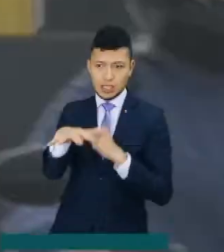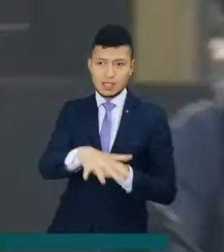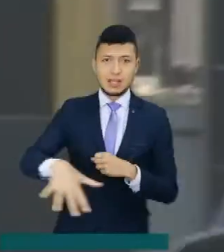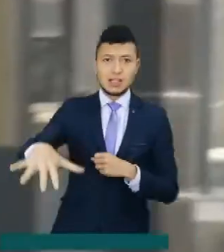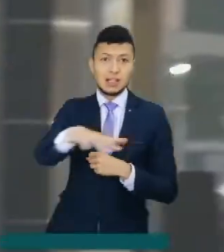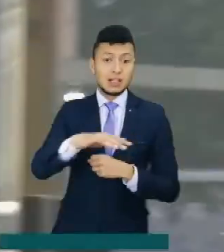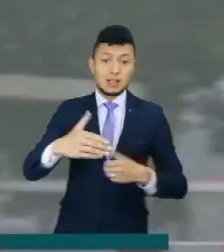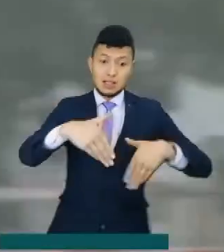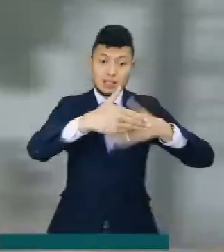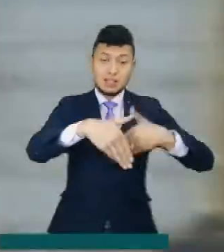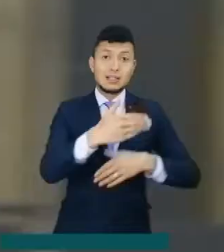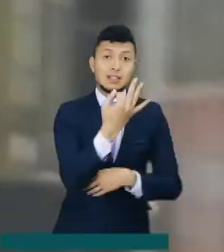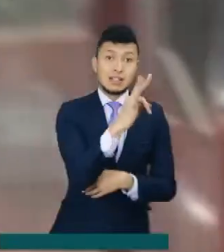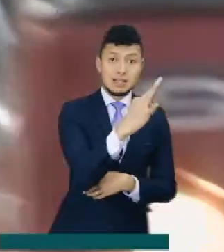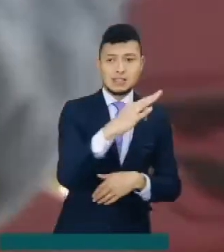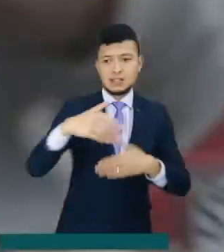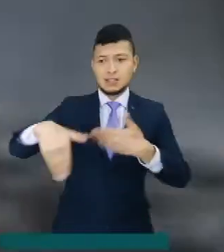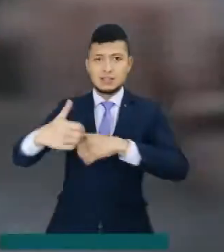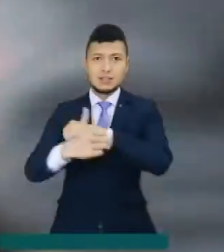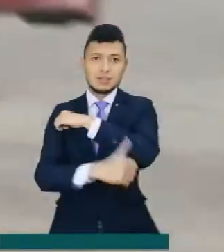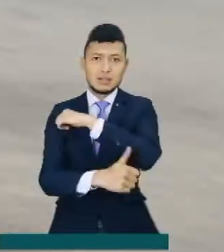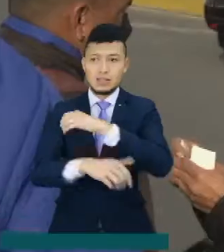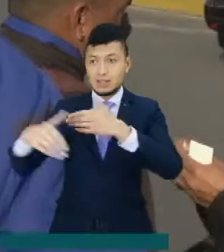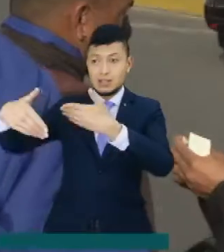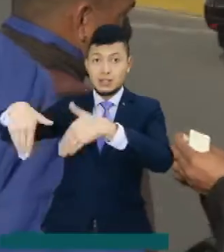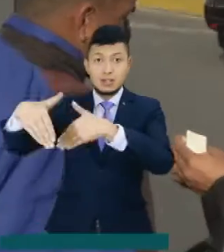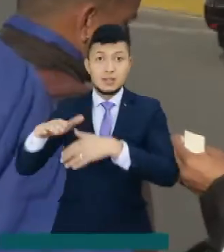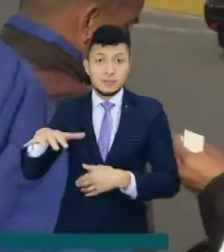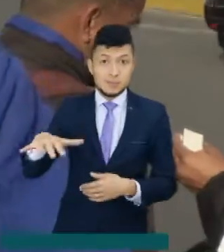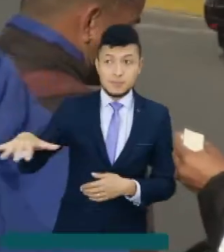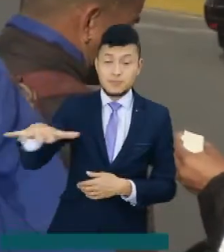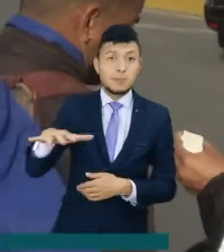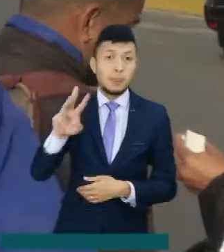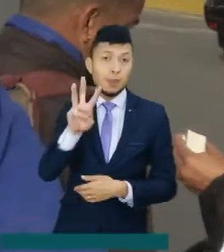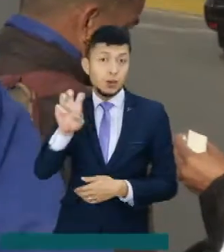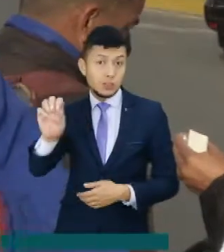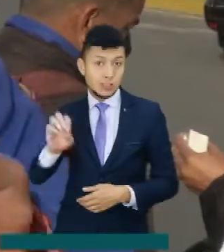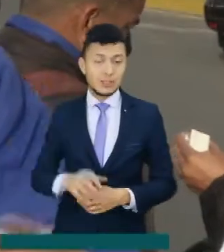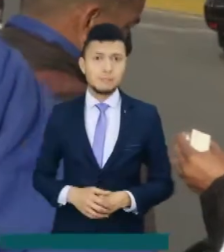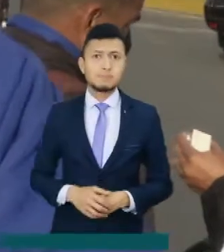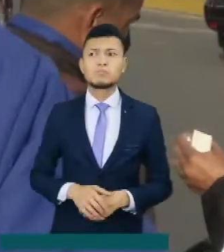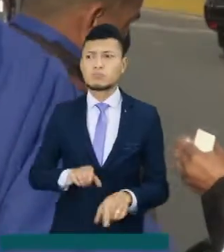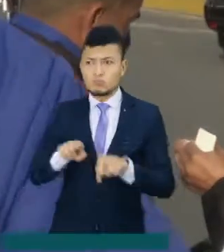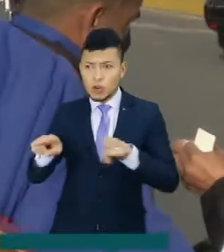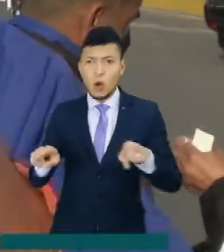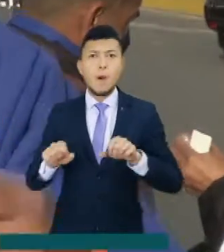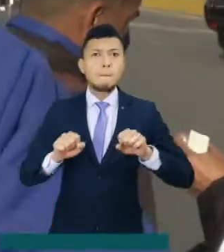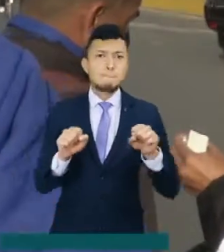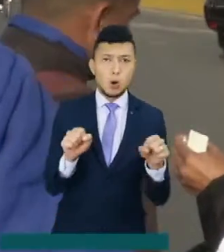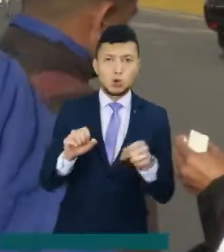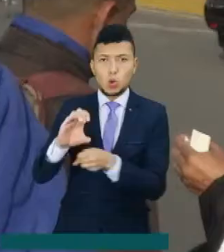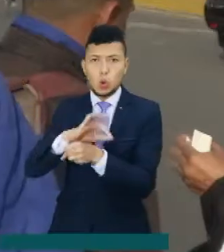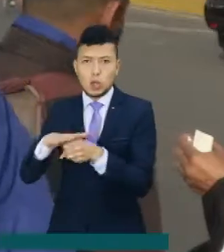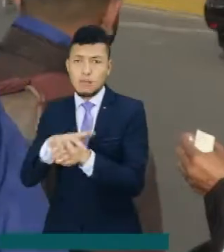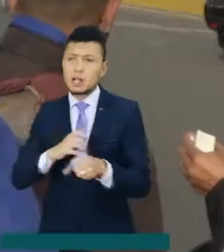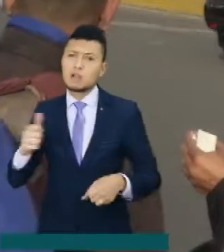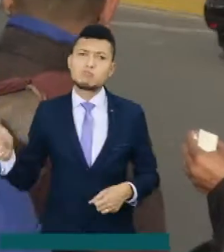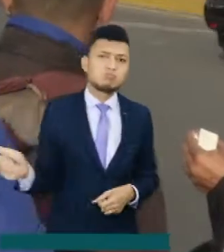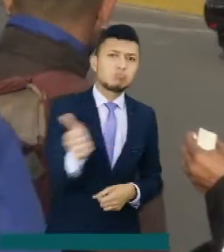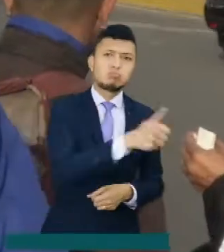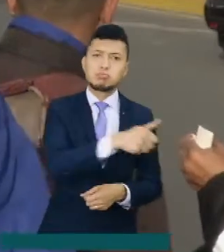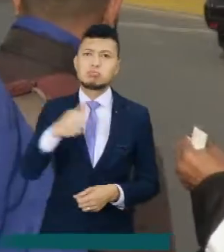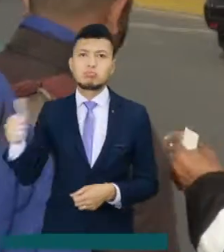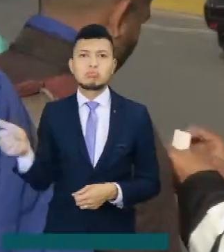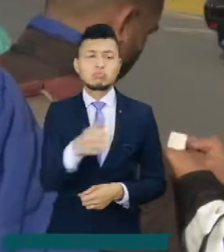calle 13 y la autopista sur. Más de 400.000 viajes diarios se realizan desde Bogotá a Cundinamarca y desde Cundinamarca a Bogotá, siendo